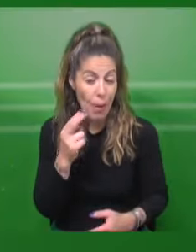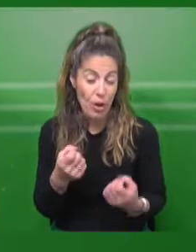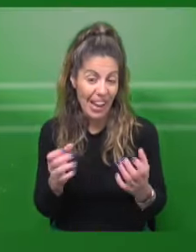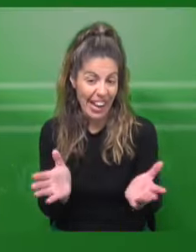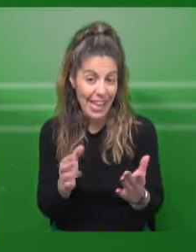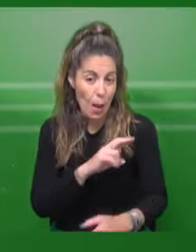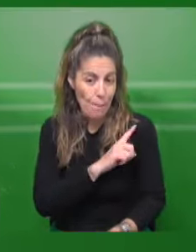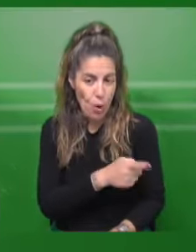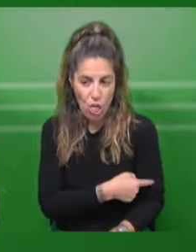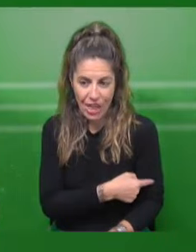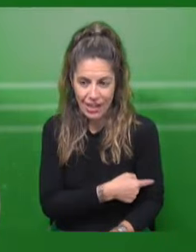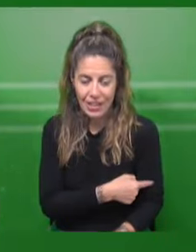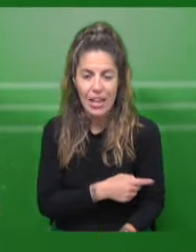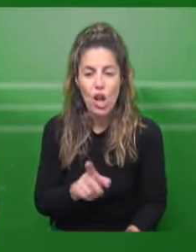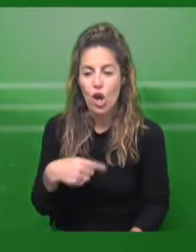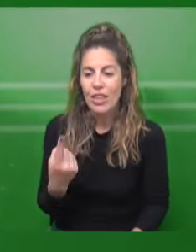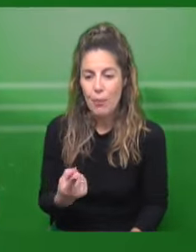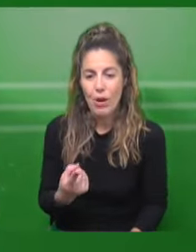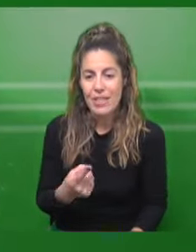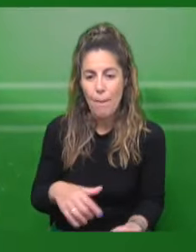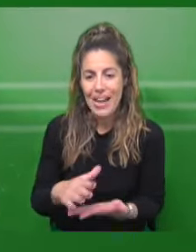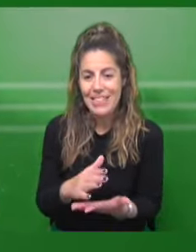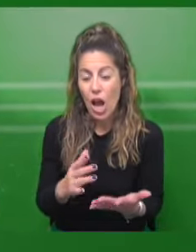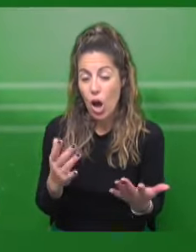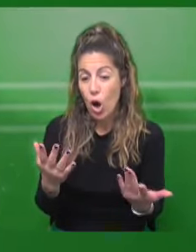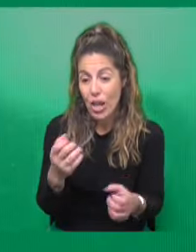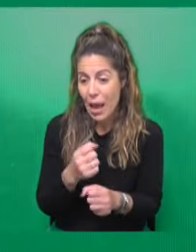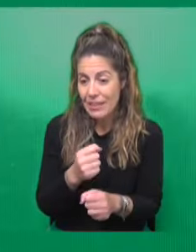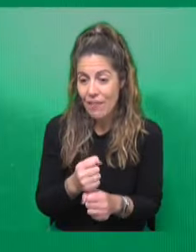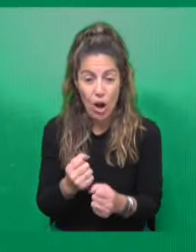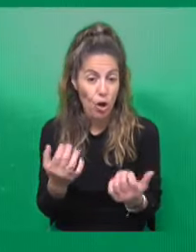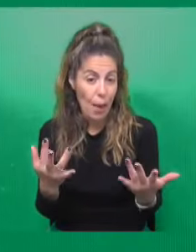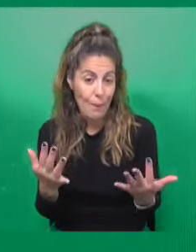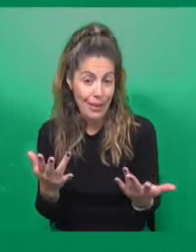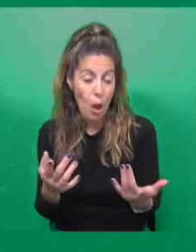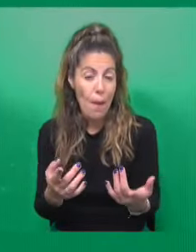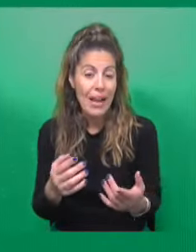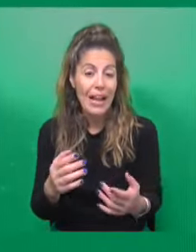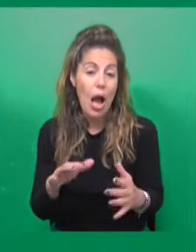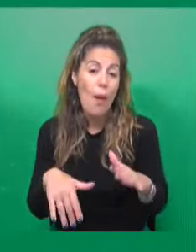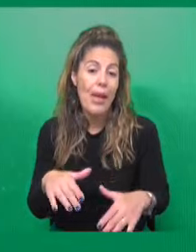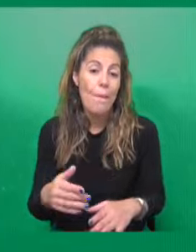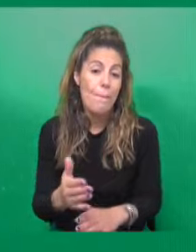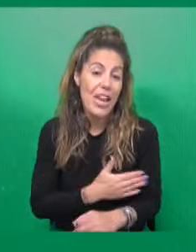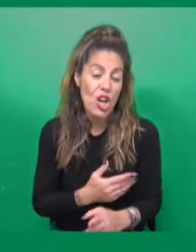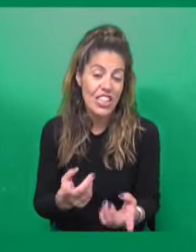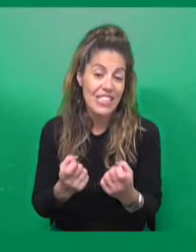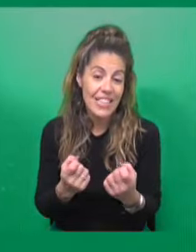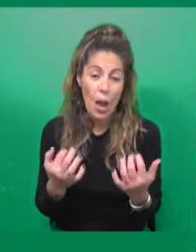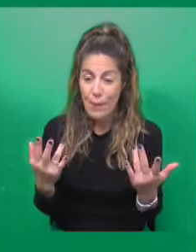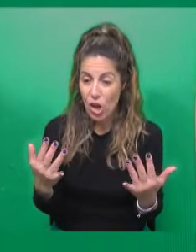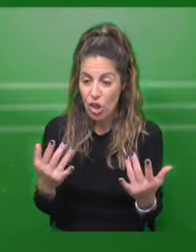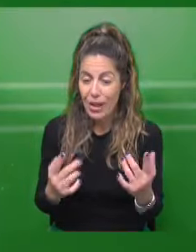genera también lo que luego ocurre con la mano de obra no cada vez menos necesidad de mano de obra en algunos por lo menos en algunas algunos